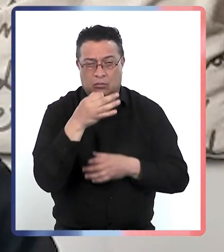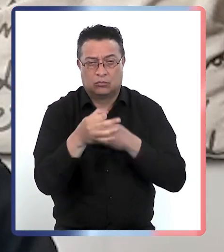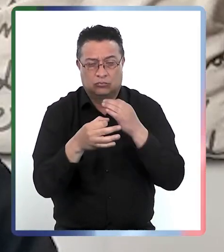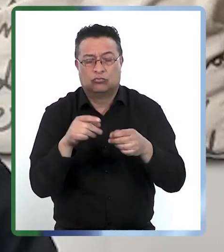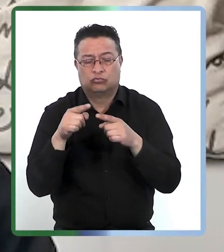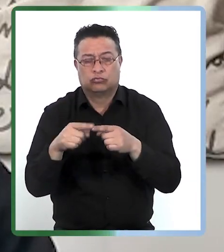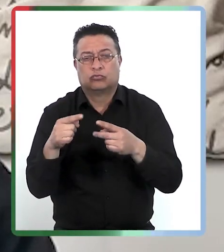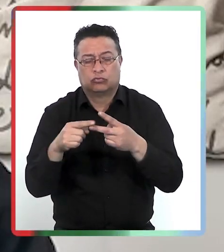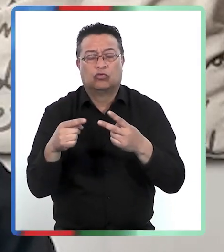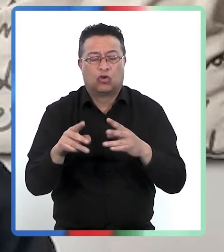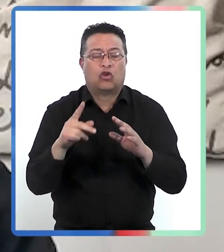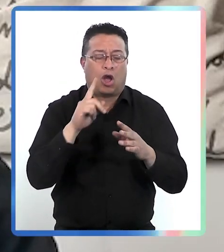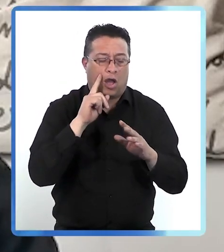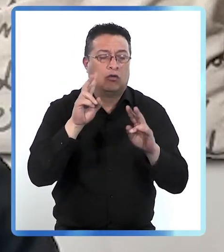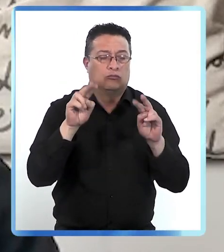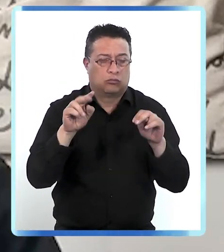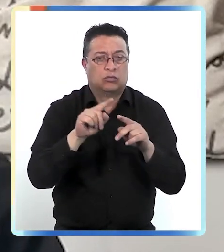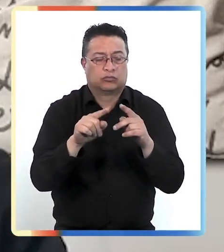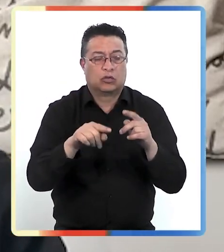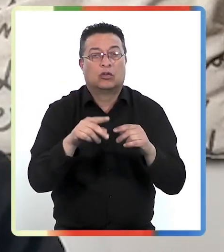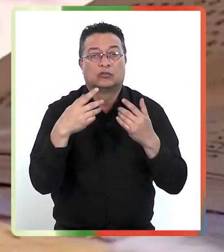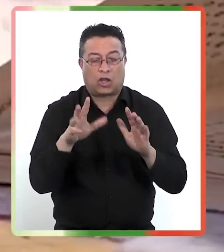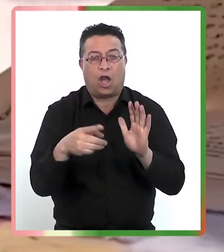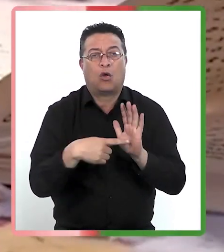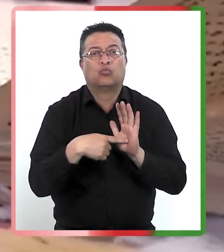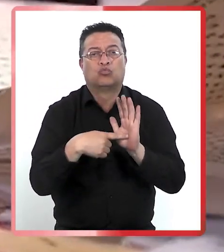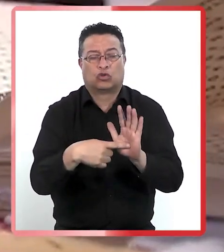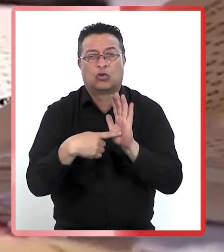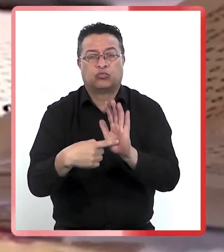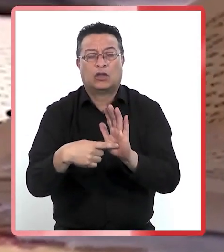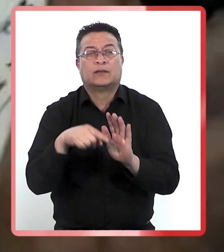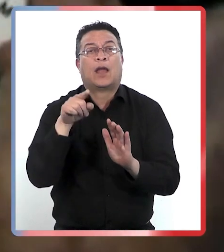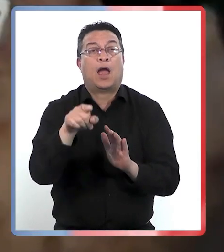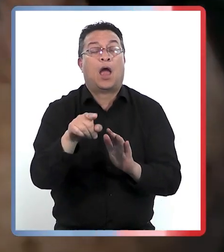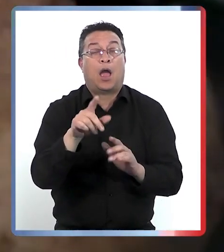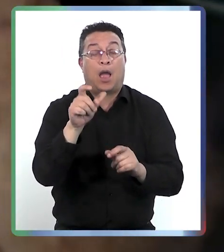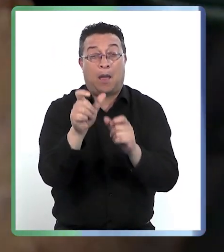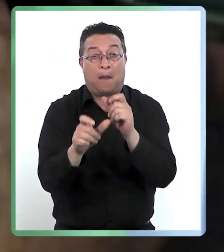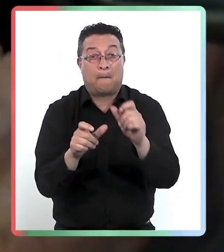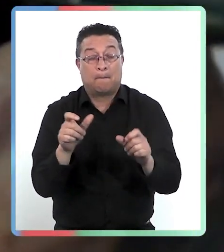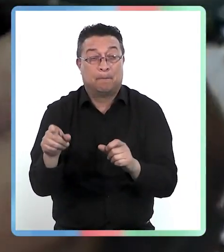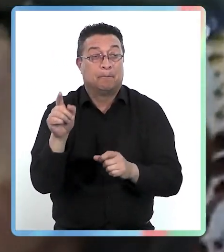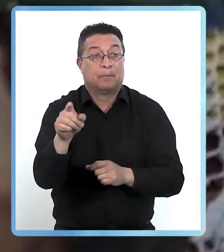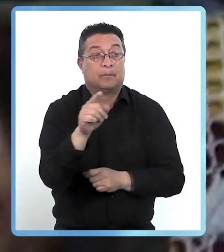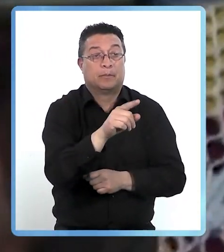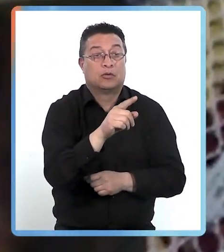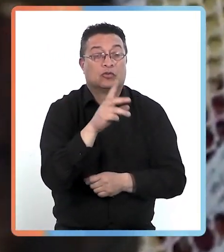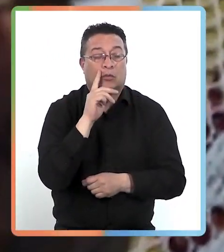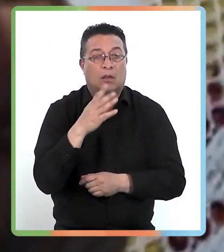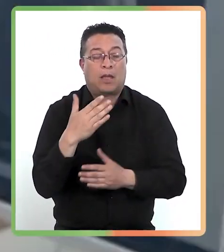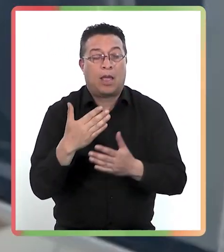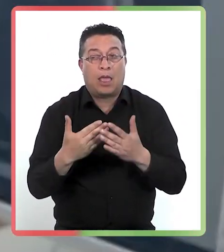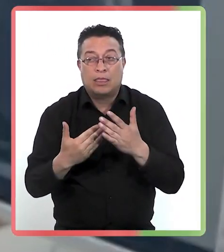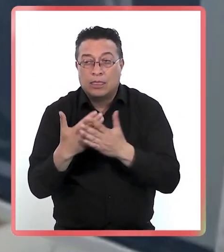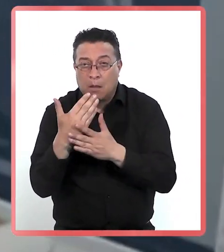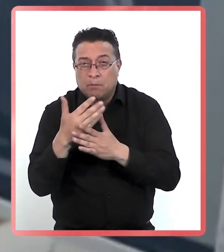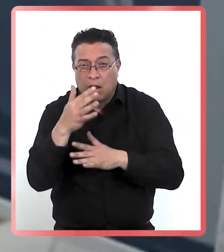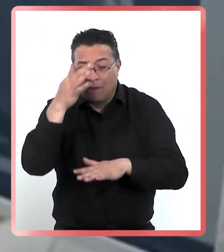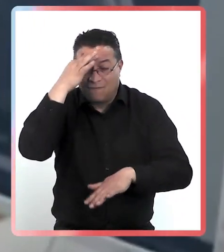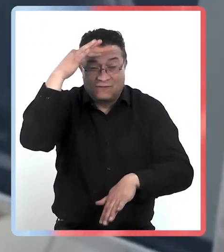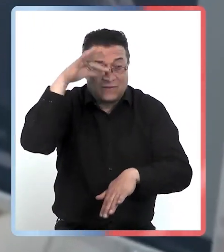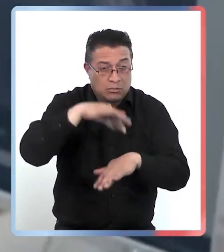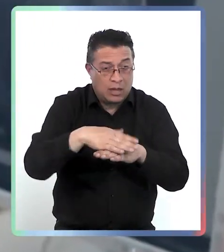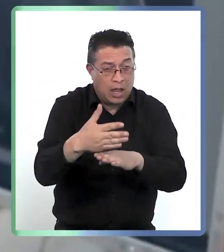el donanemab y otros del mismo tipo, que lo que ha mostrado es que en pacientes, no de inicio temprano, sino que en pacientes en partes tempranas de